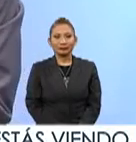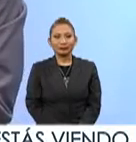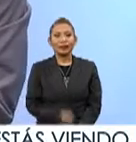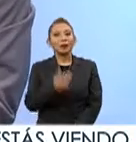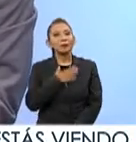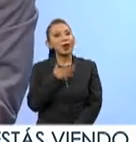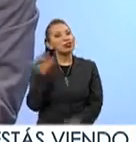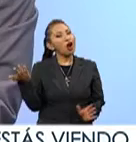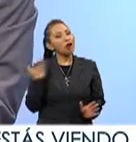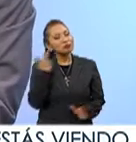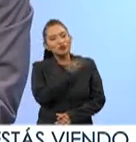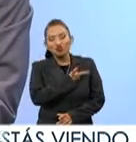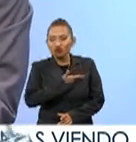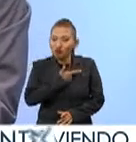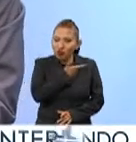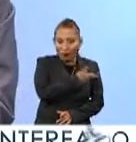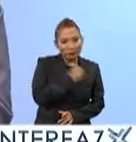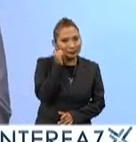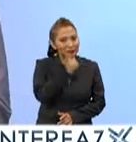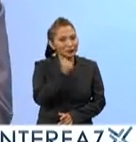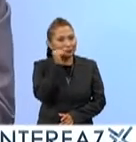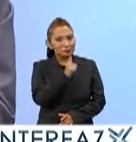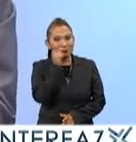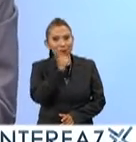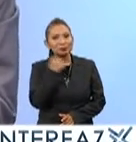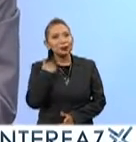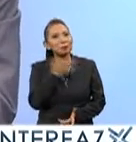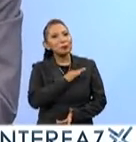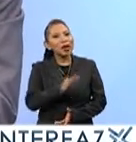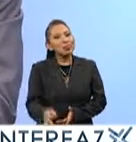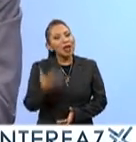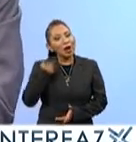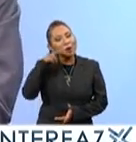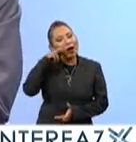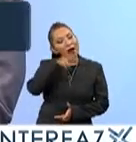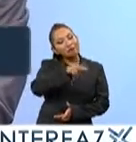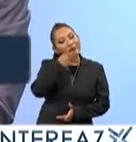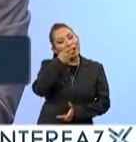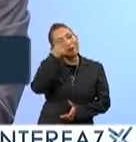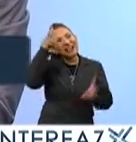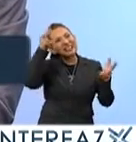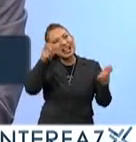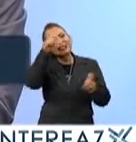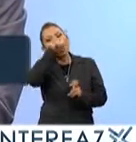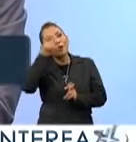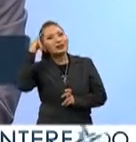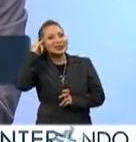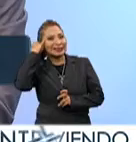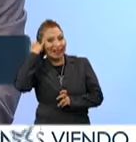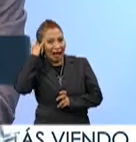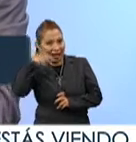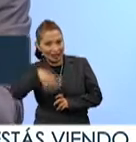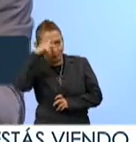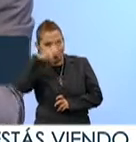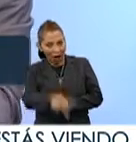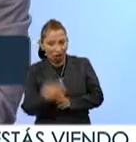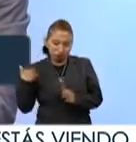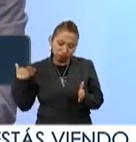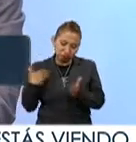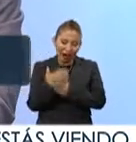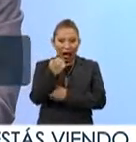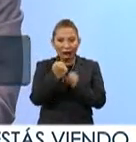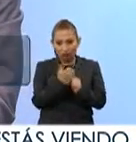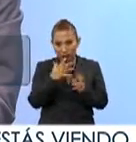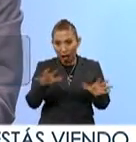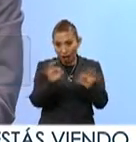Y bueno, es un placer, como siempre, poder hablar sobre lo que son las lenguas indígenas. En México en los últimos años